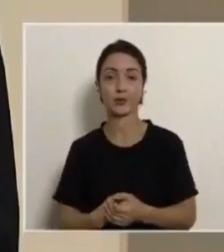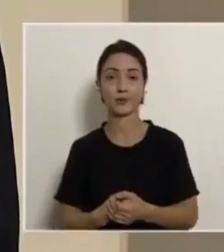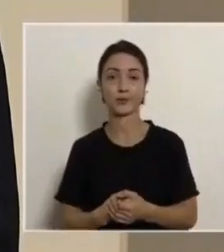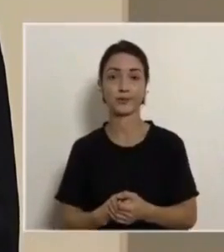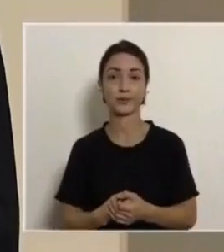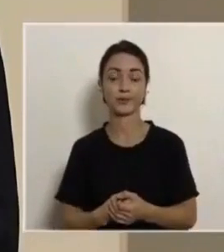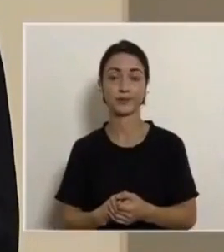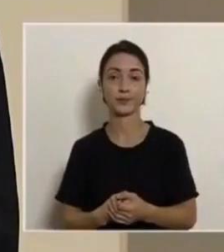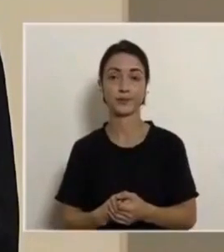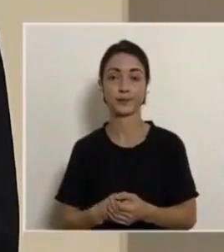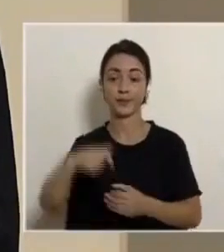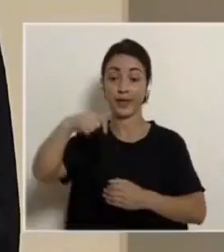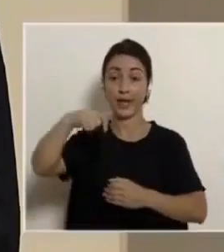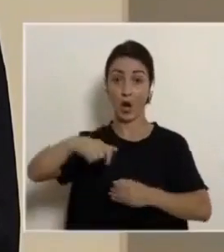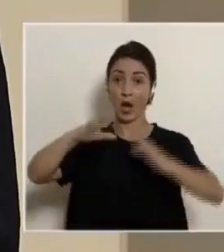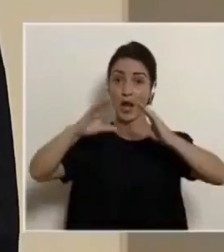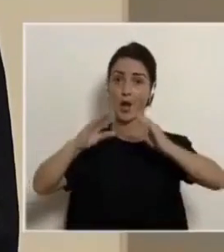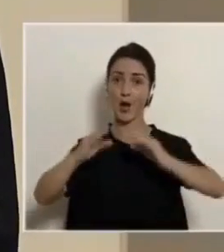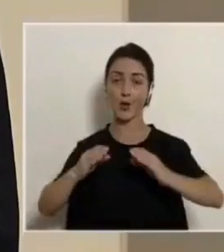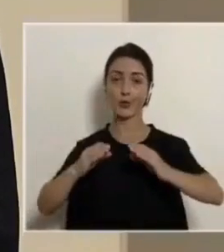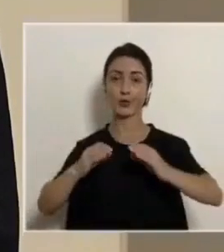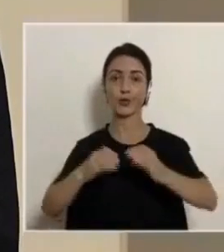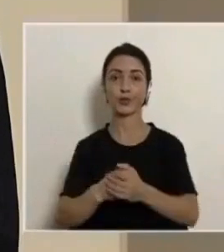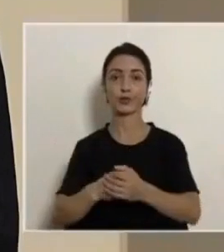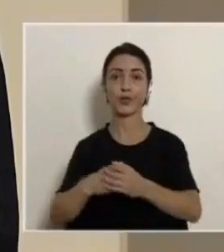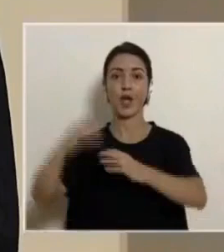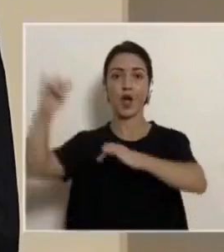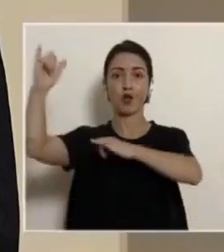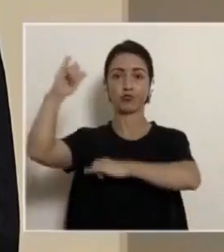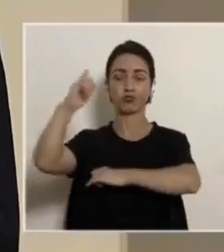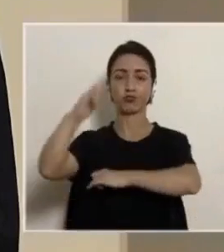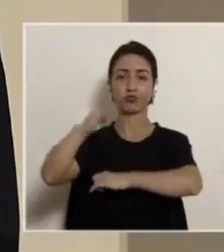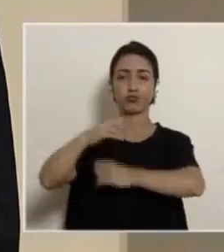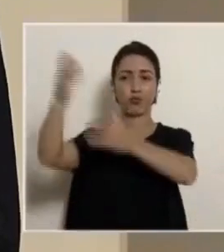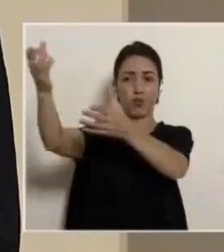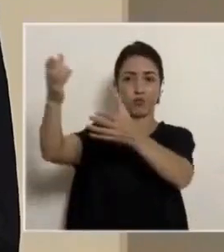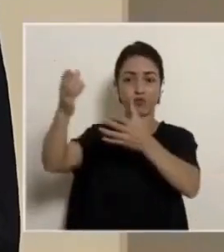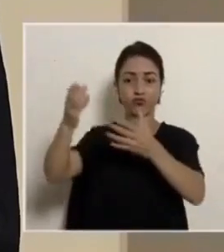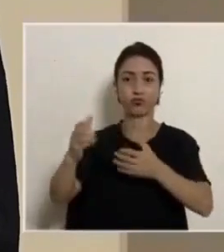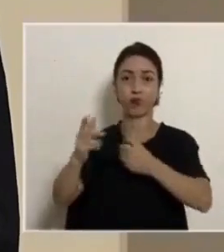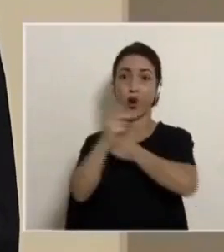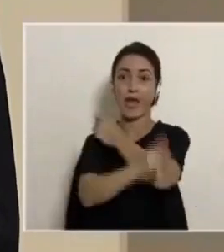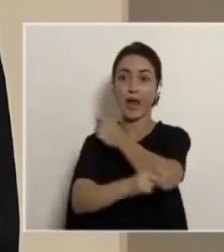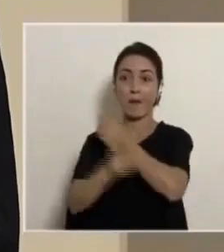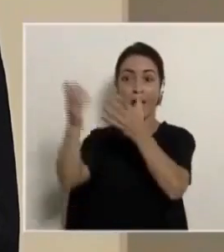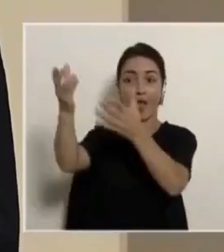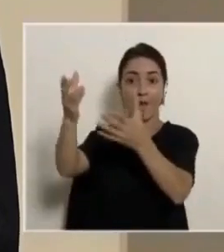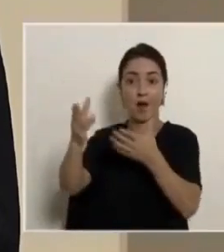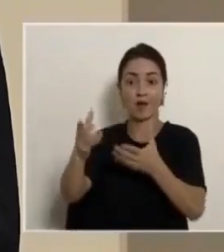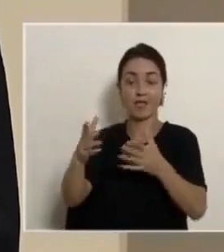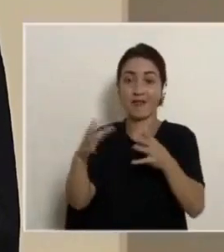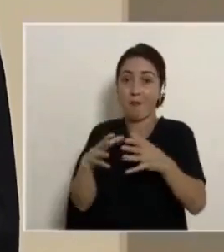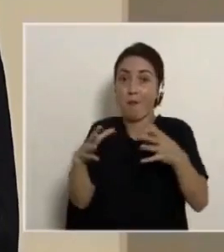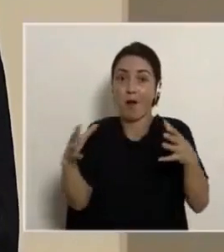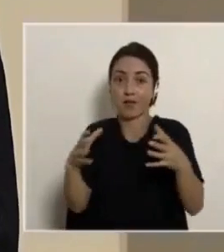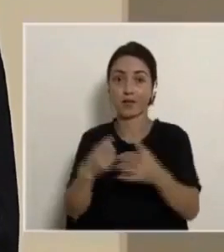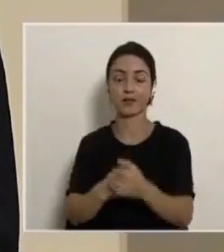eso, esta noche va a llegar el envío más grande de vacunas que el país haya recibido hasta este momento.